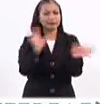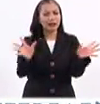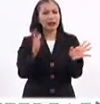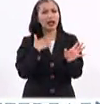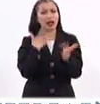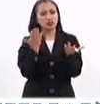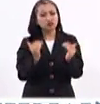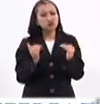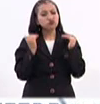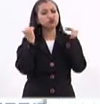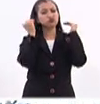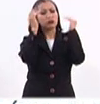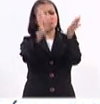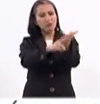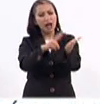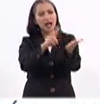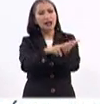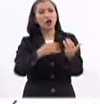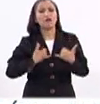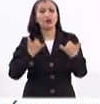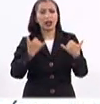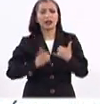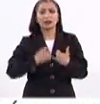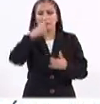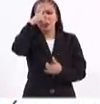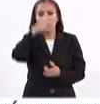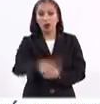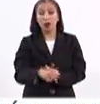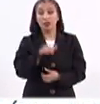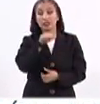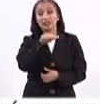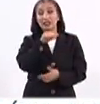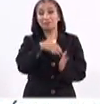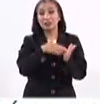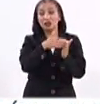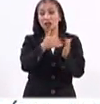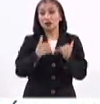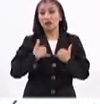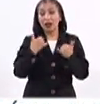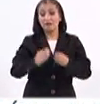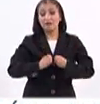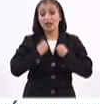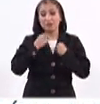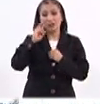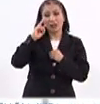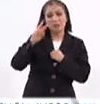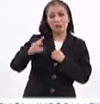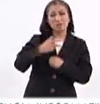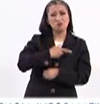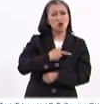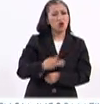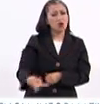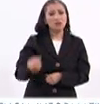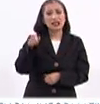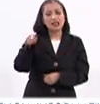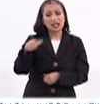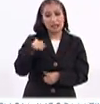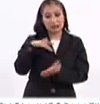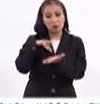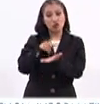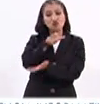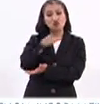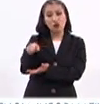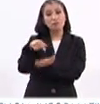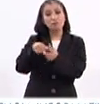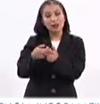la reivindicación de la juventud mexicana. 16 millones de jóvenes que viven en situación de pobreza y que con este